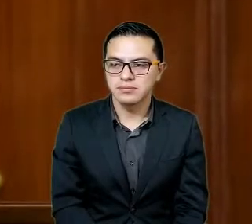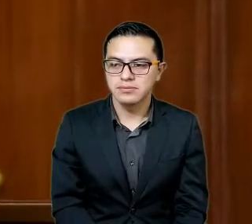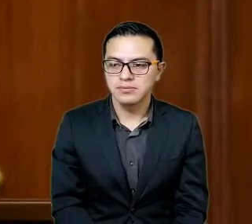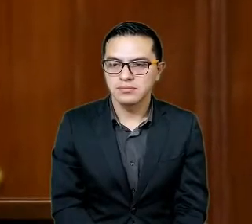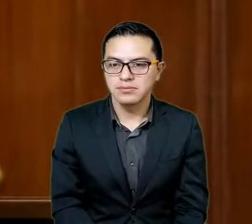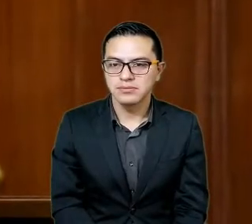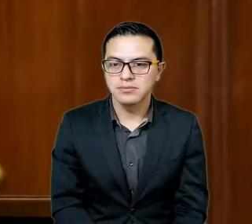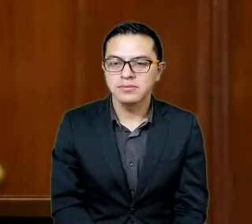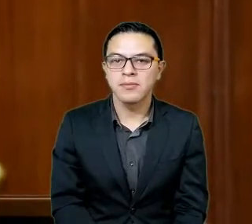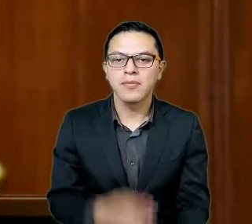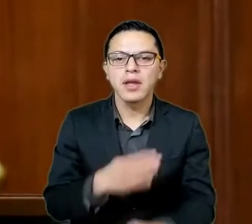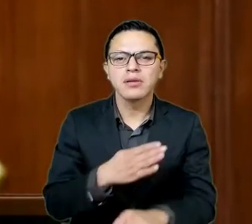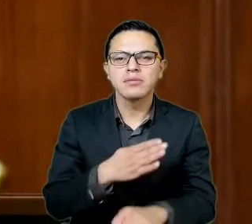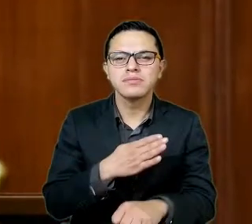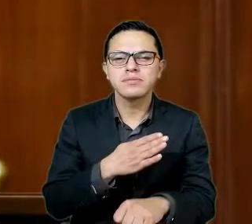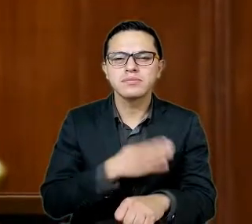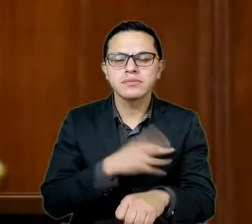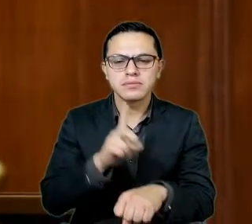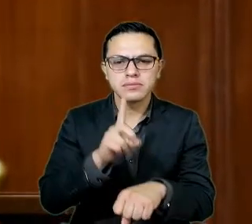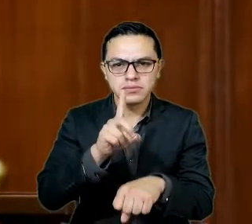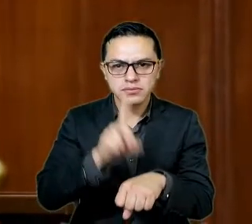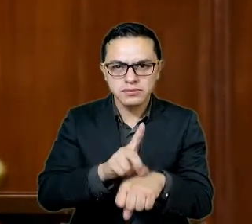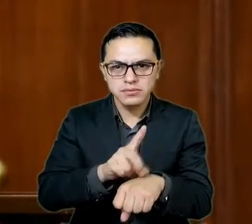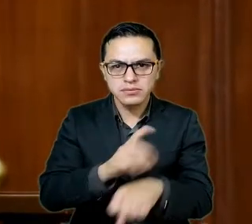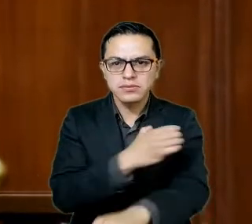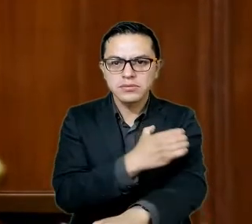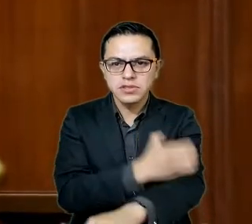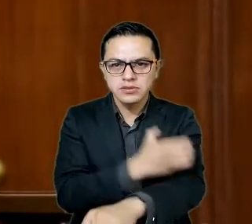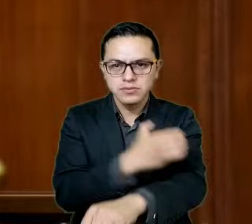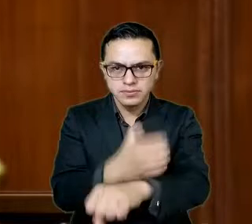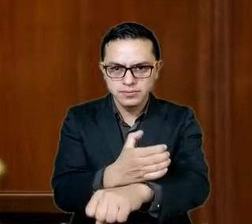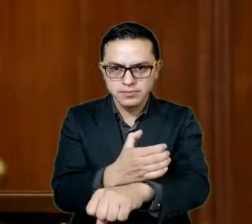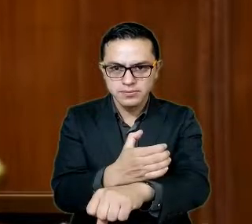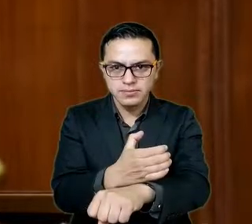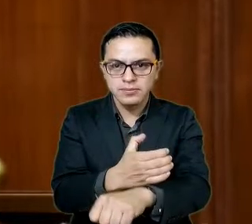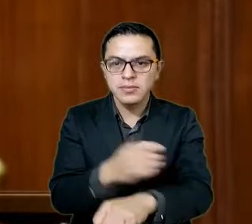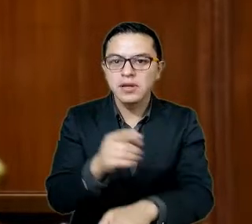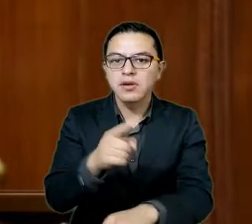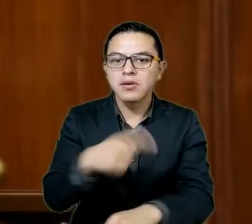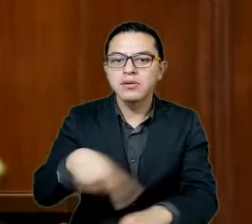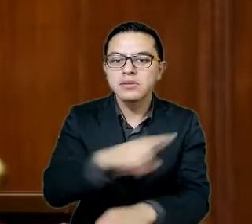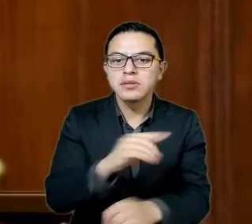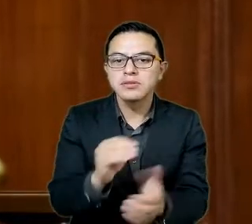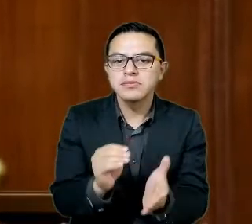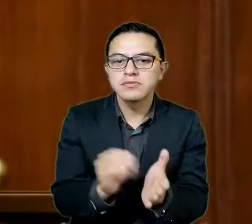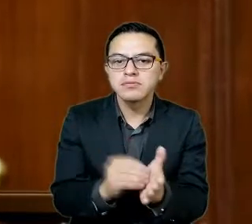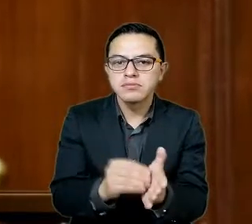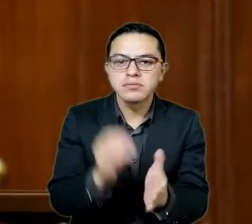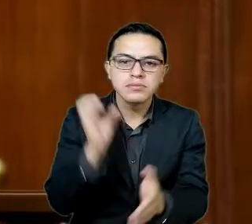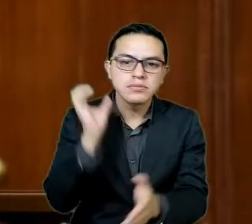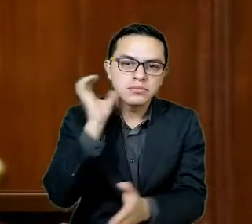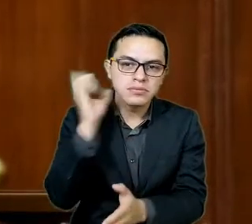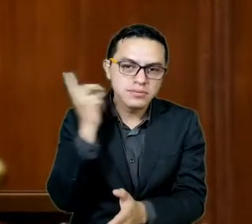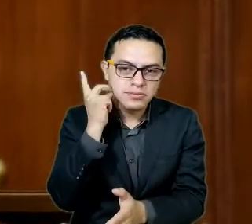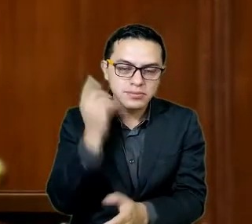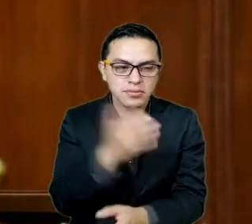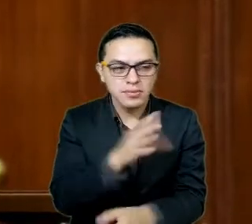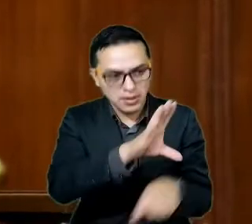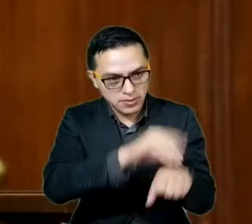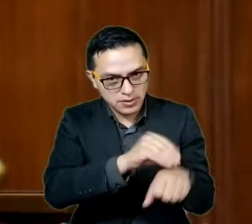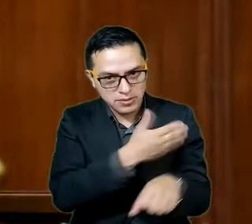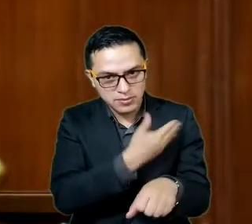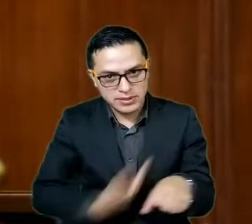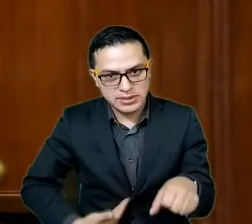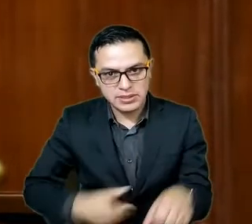Buenos días compañeros de la permanente con su permiso presidente Rigoberto